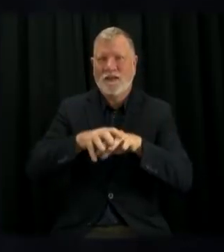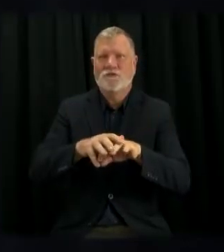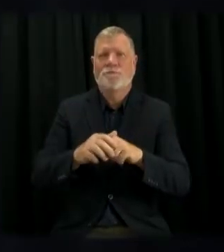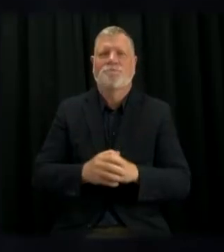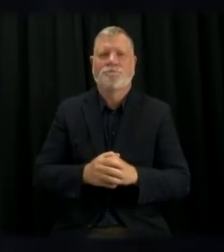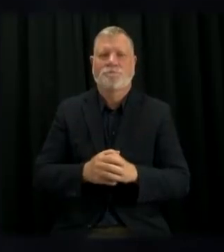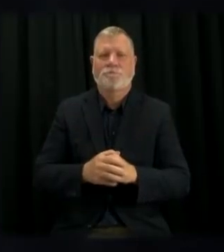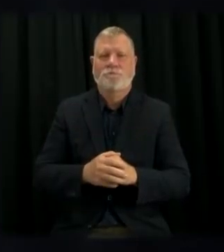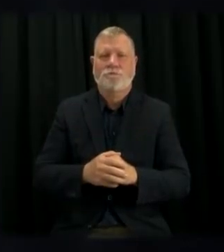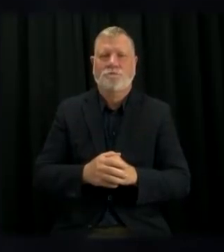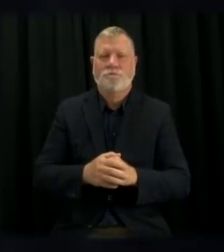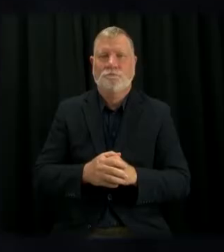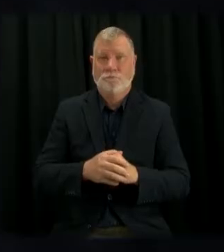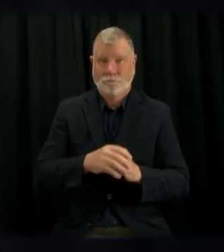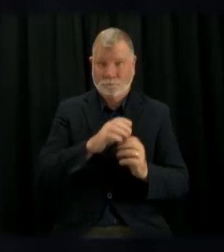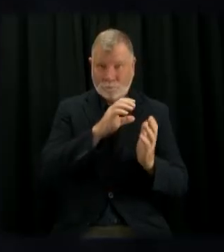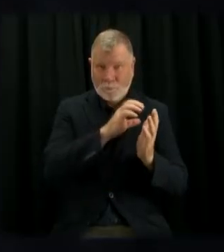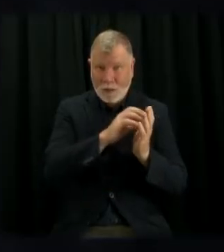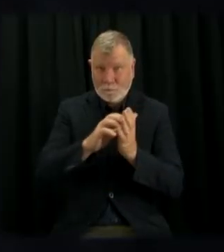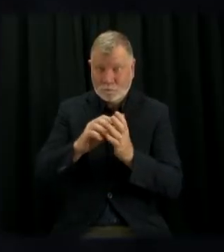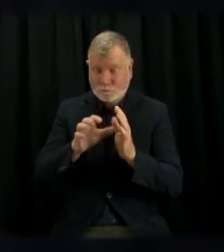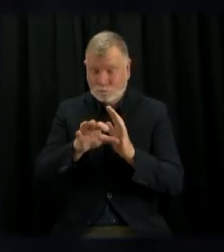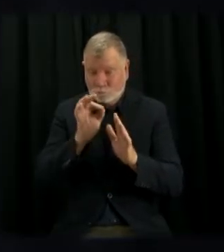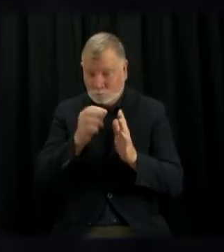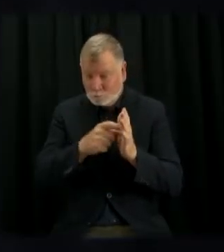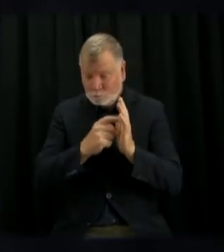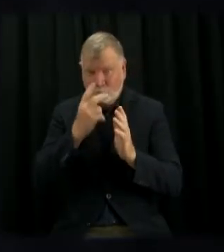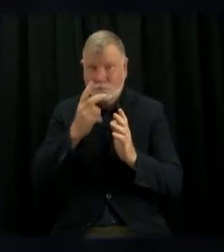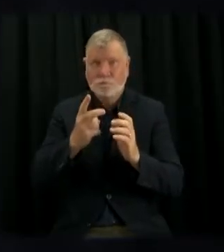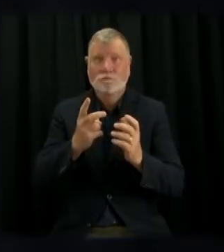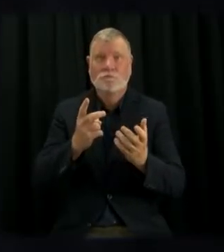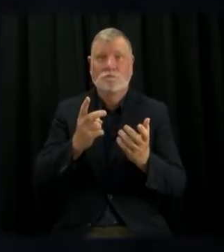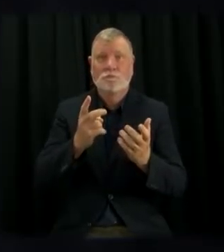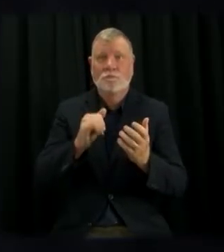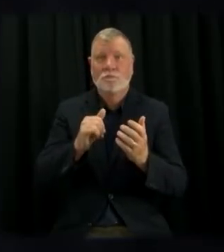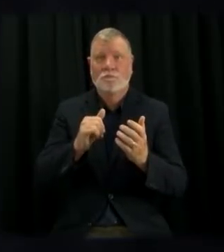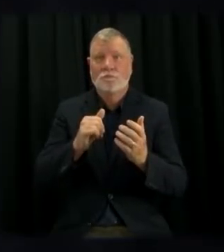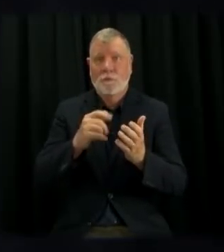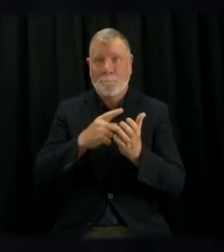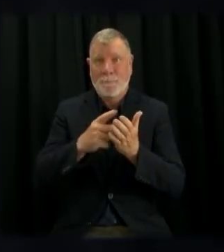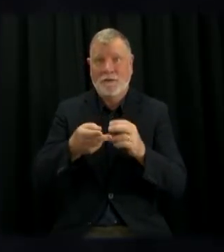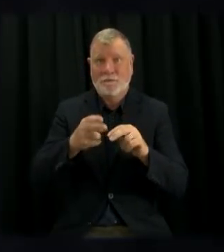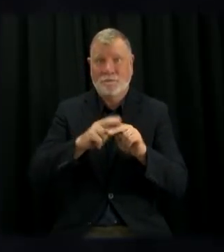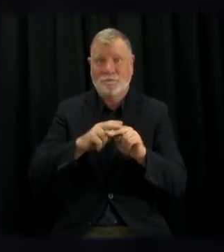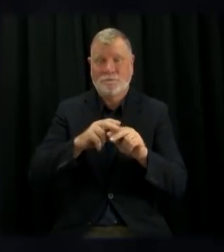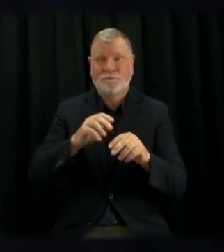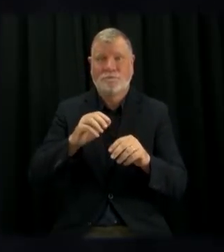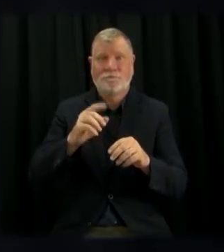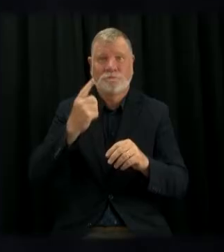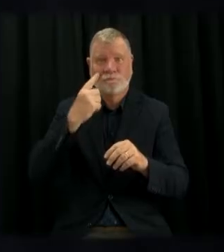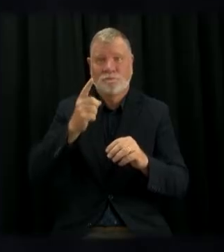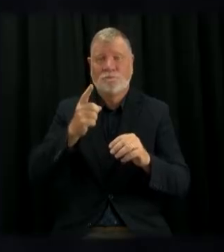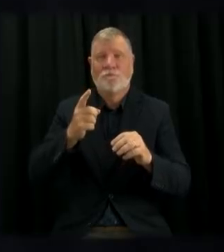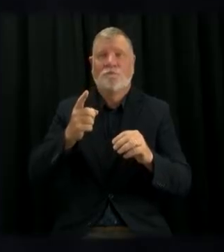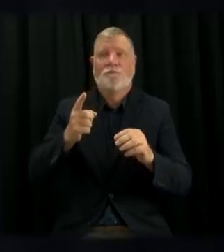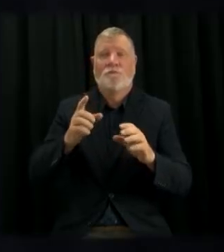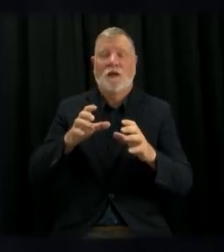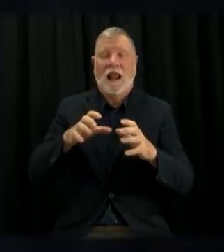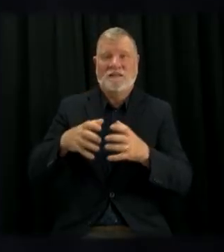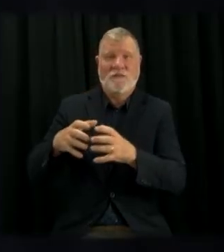unificación. Los elementos que solicitamos era para asegurar que este aumento en pago